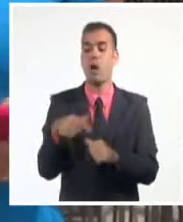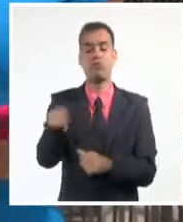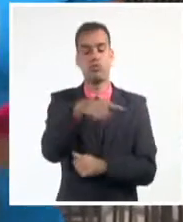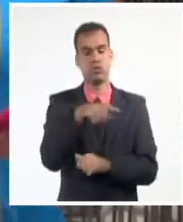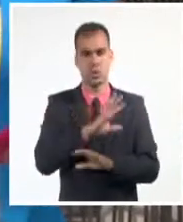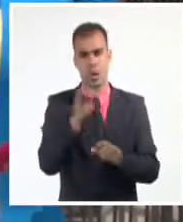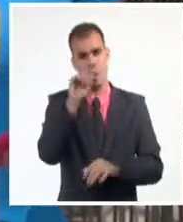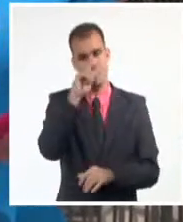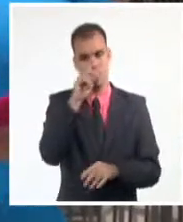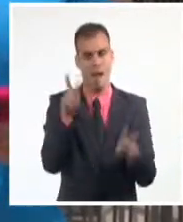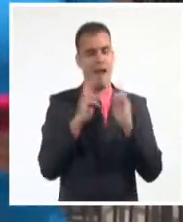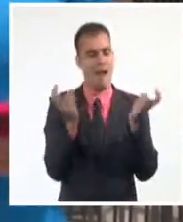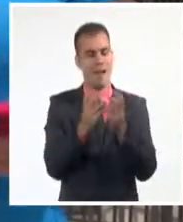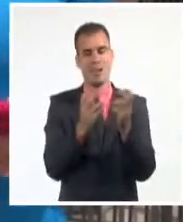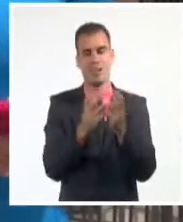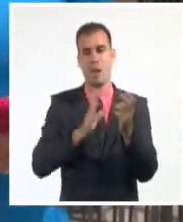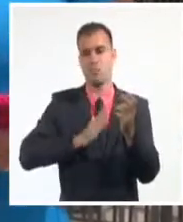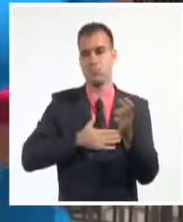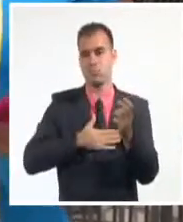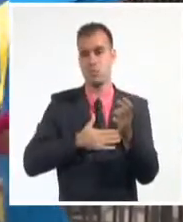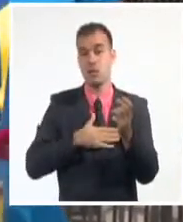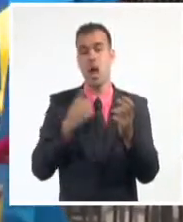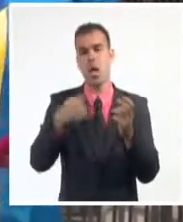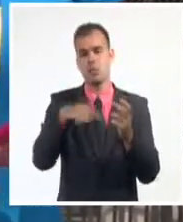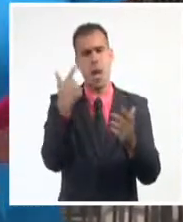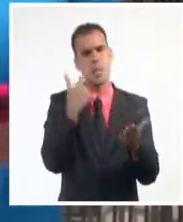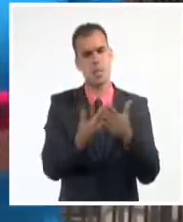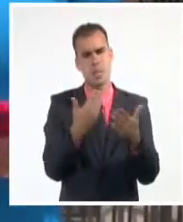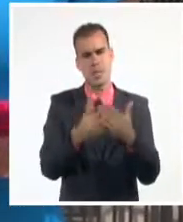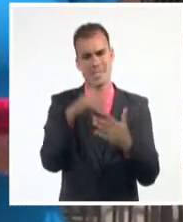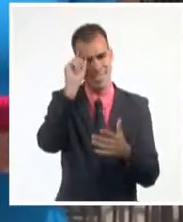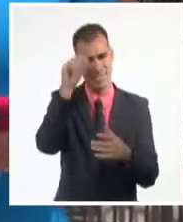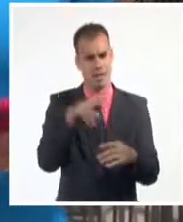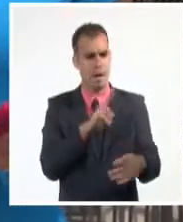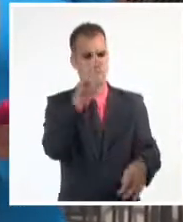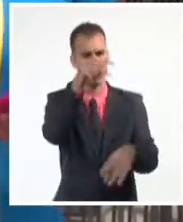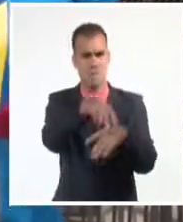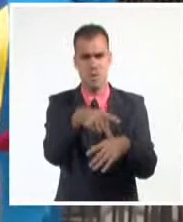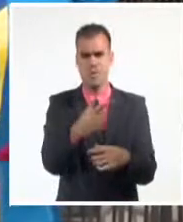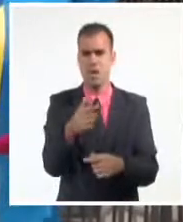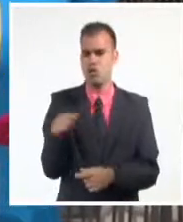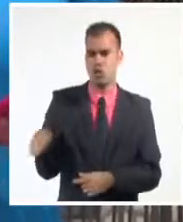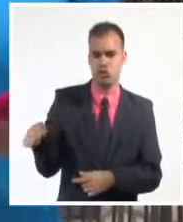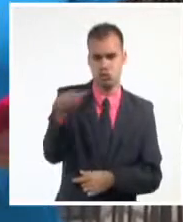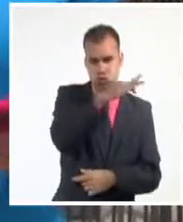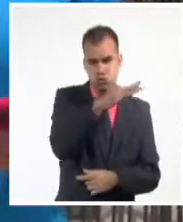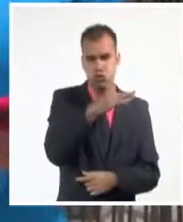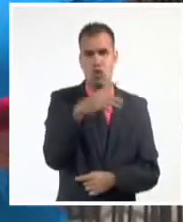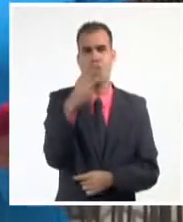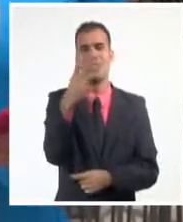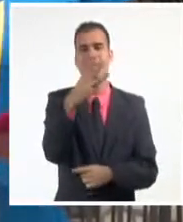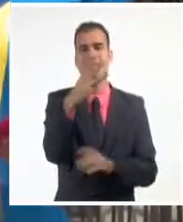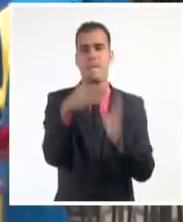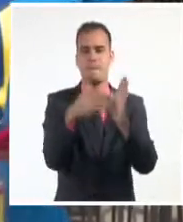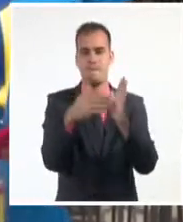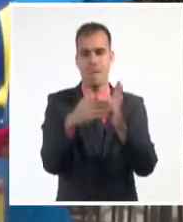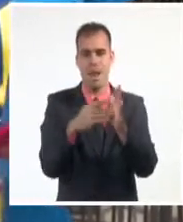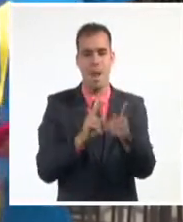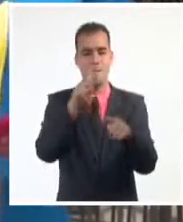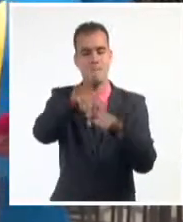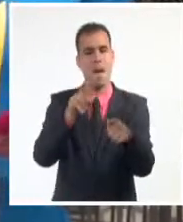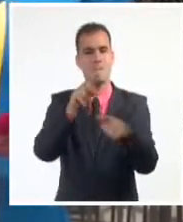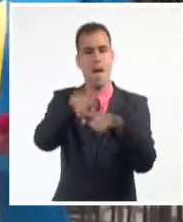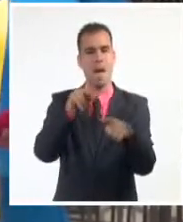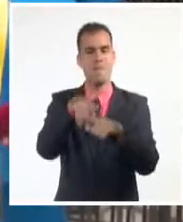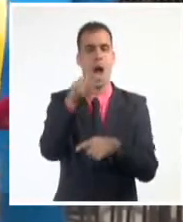del Estadio Pascual Guerrero con las pruebas de triple salto, lanzamiento del disco y 3.000 metros con obstáculos para